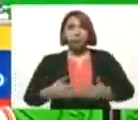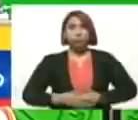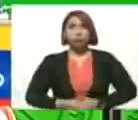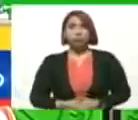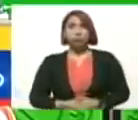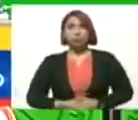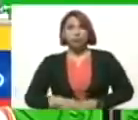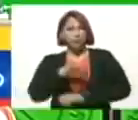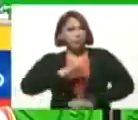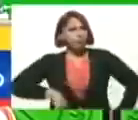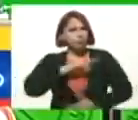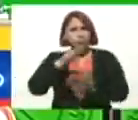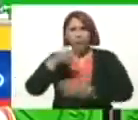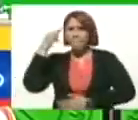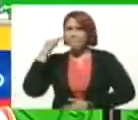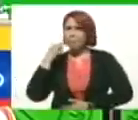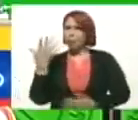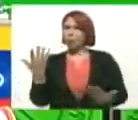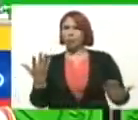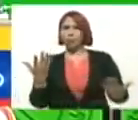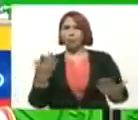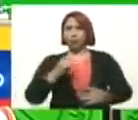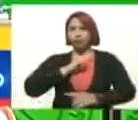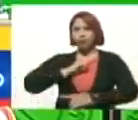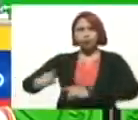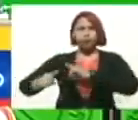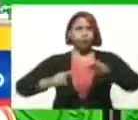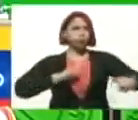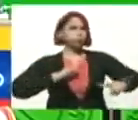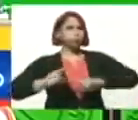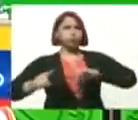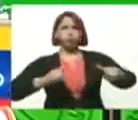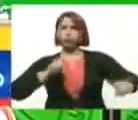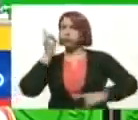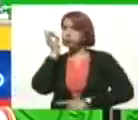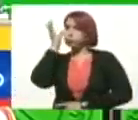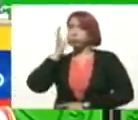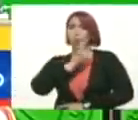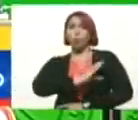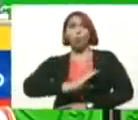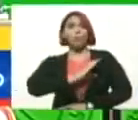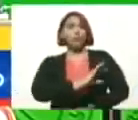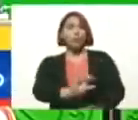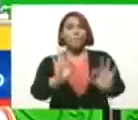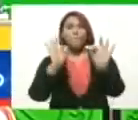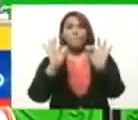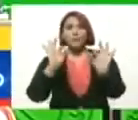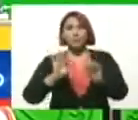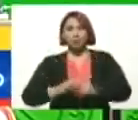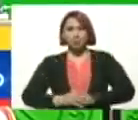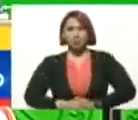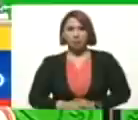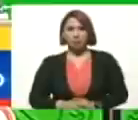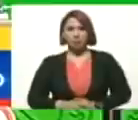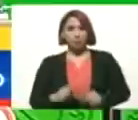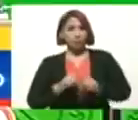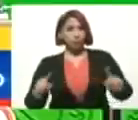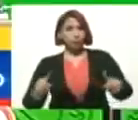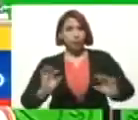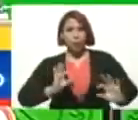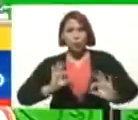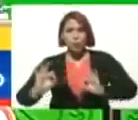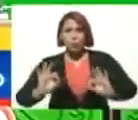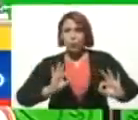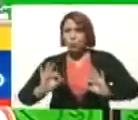La Fuerza Armada Nacional Bolivariana ha ordenado que se cree una comisión especial para la